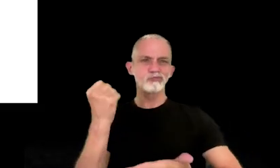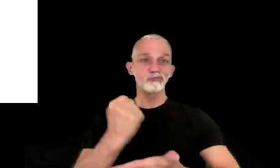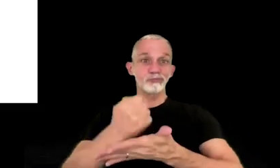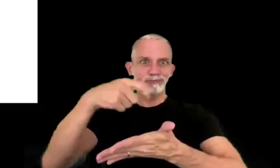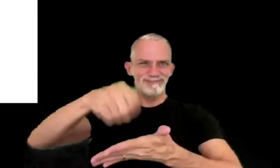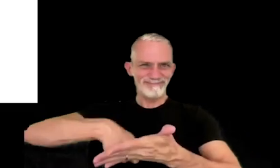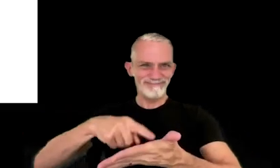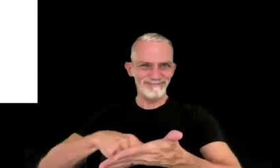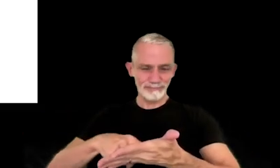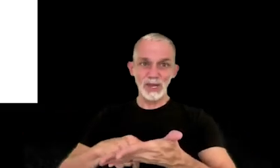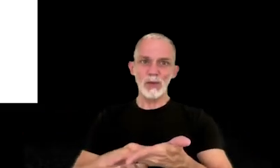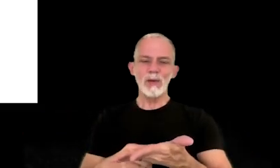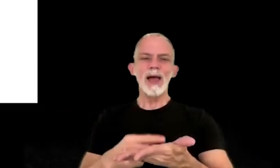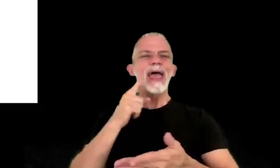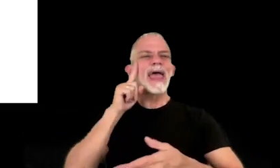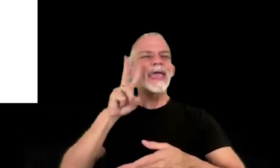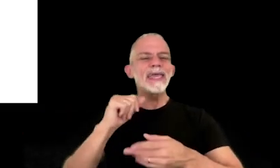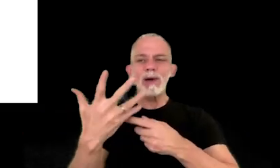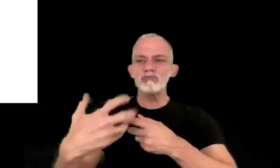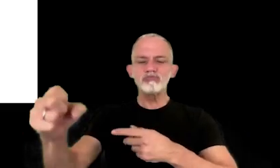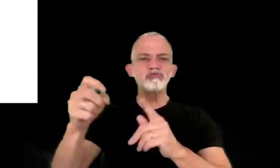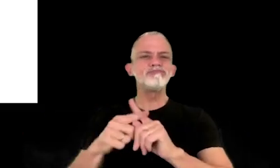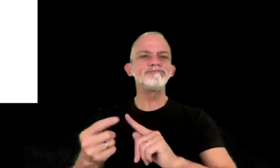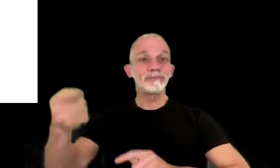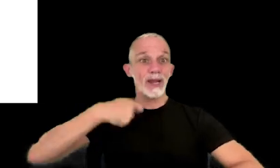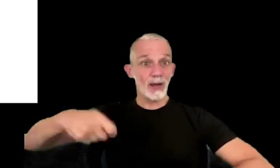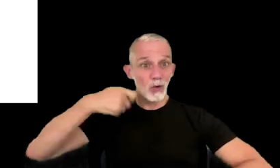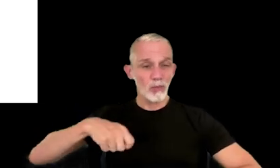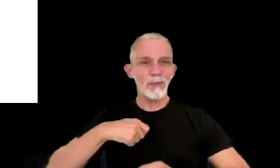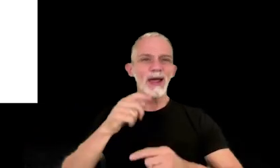recupero dispuesto en la Resolución General